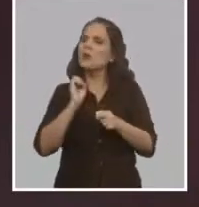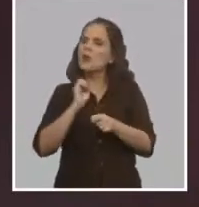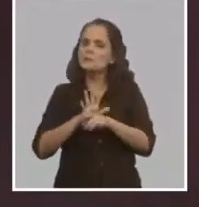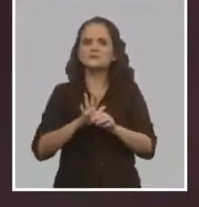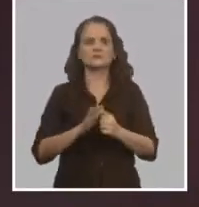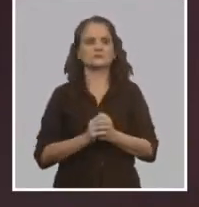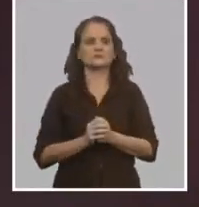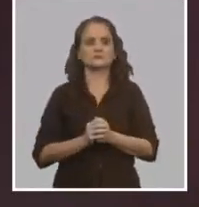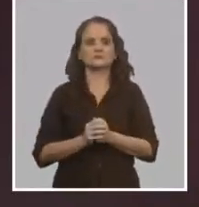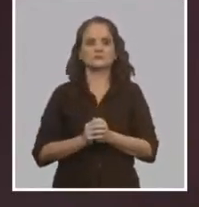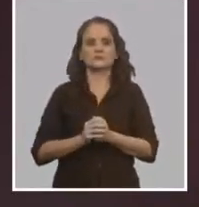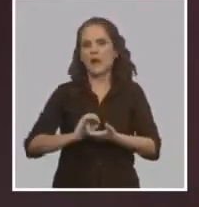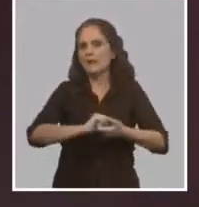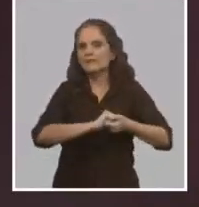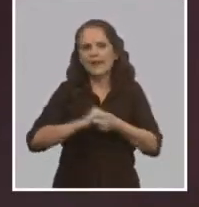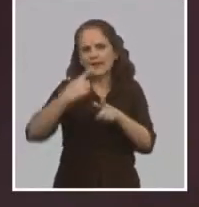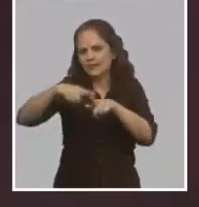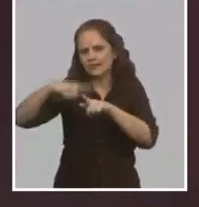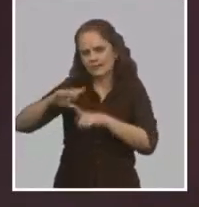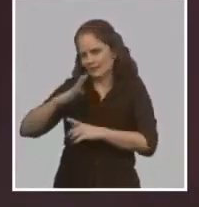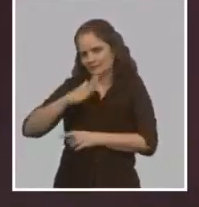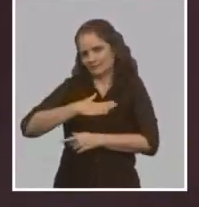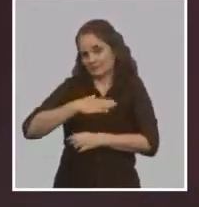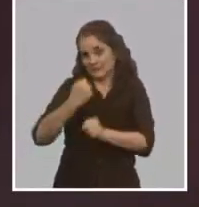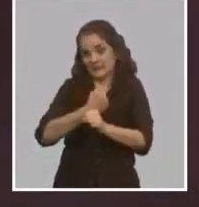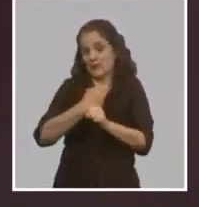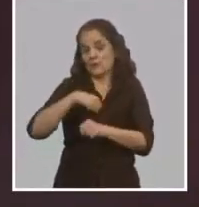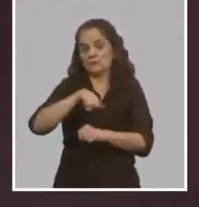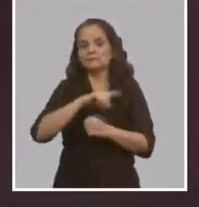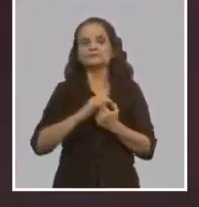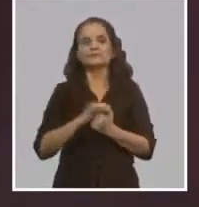La terapia intensiva, la parte,